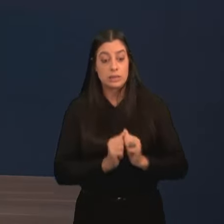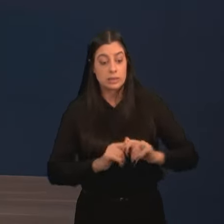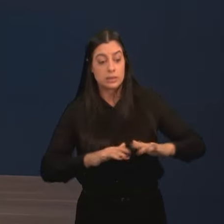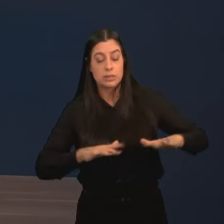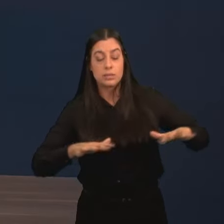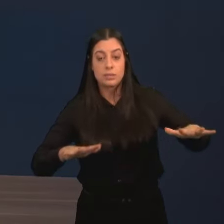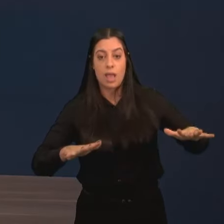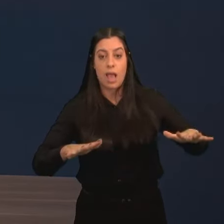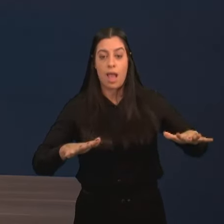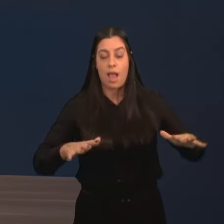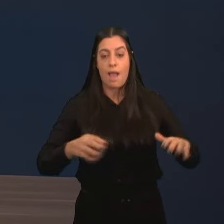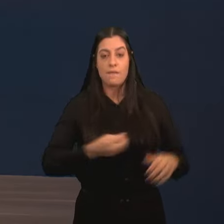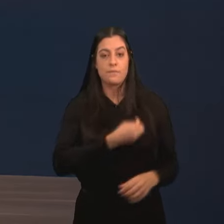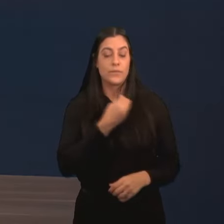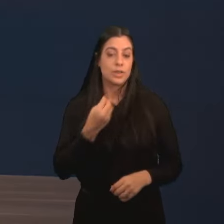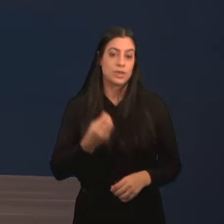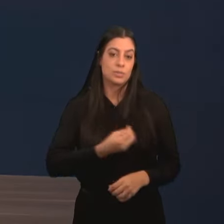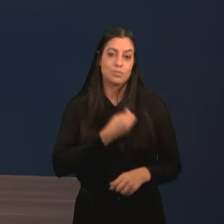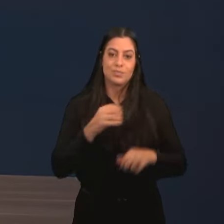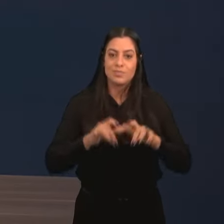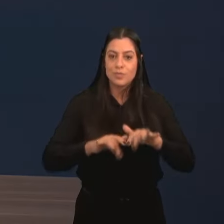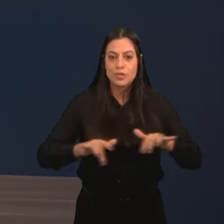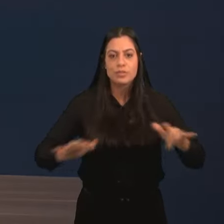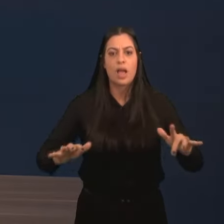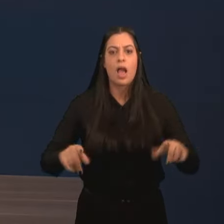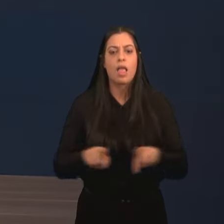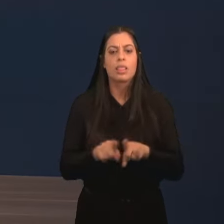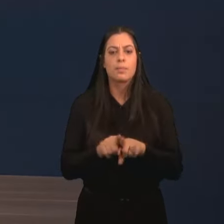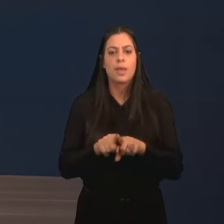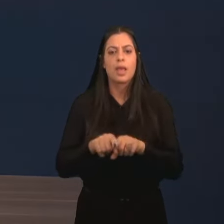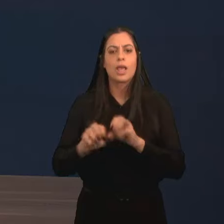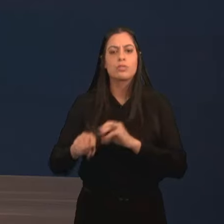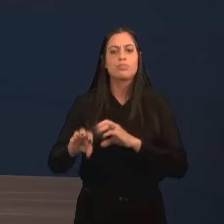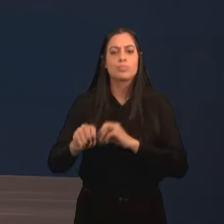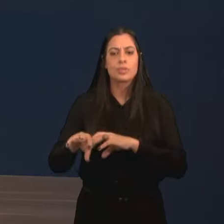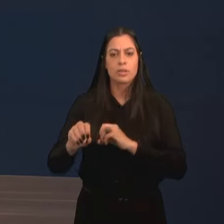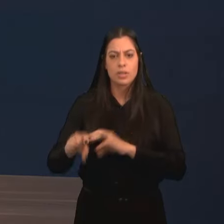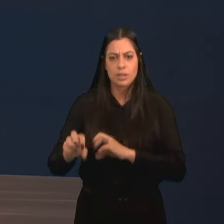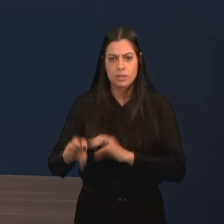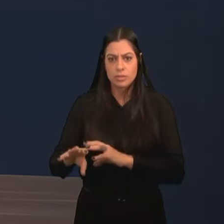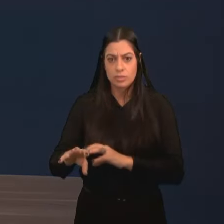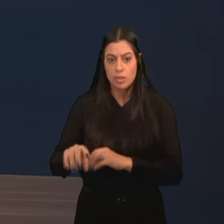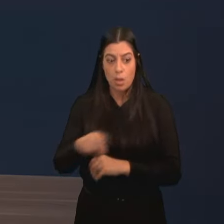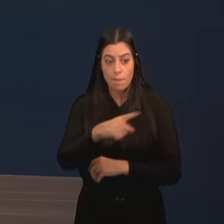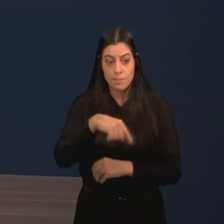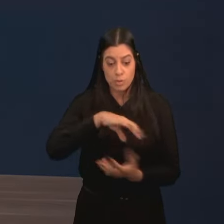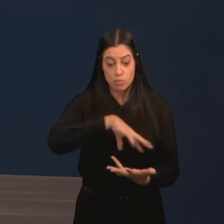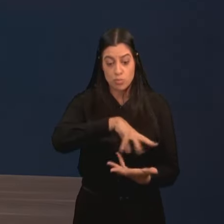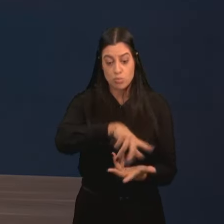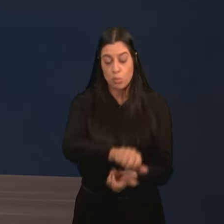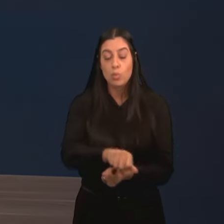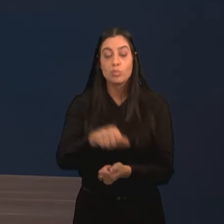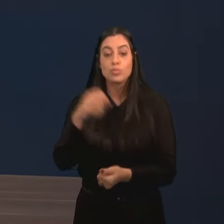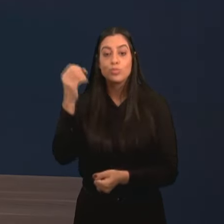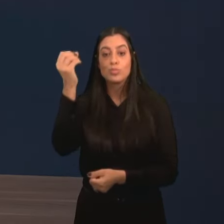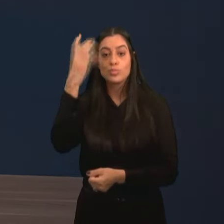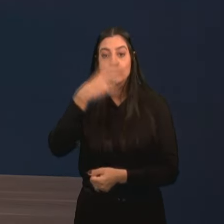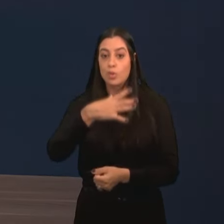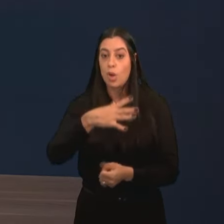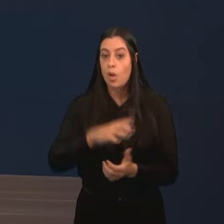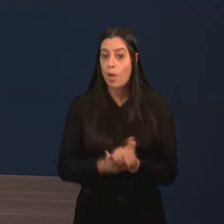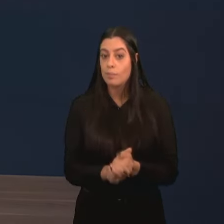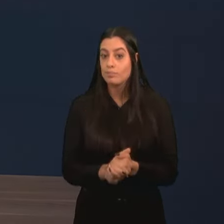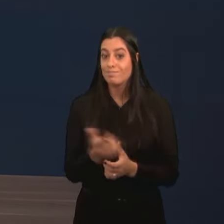para la vida digital. Necesitamos hablar de la educación para ese admirable mundo nuevo que